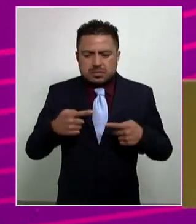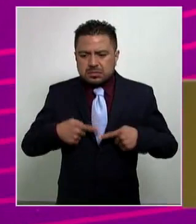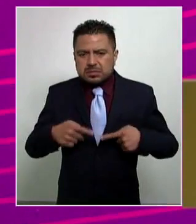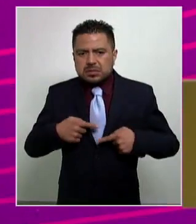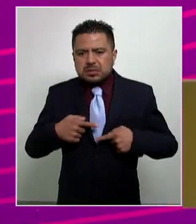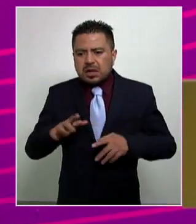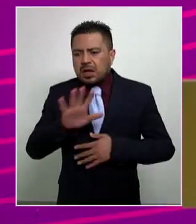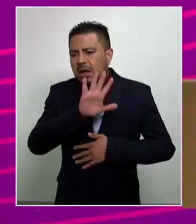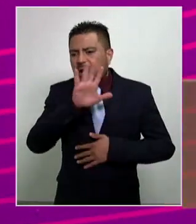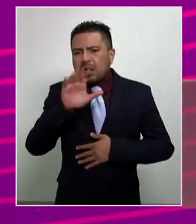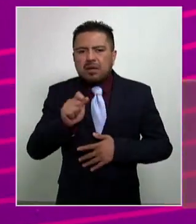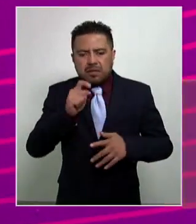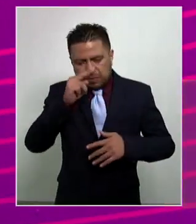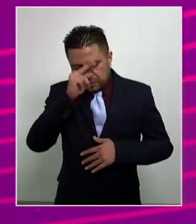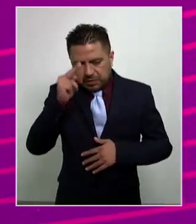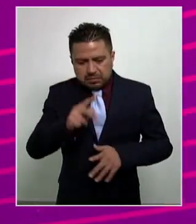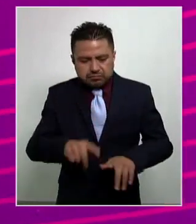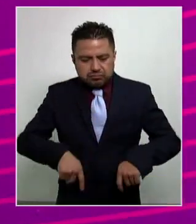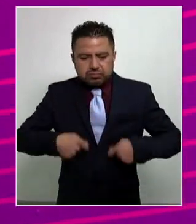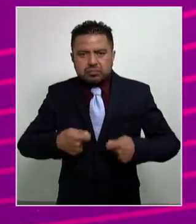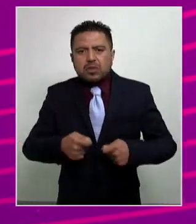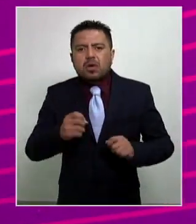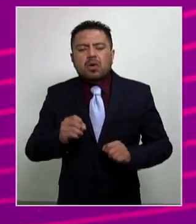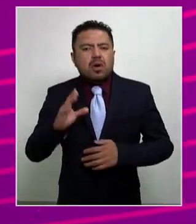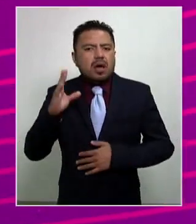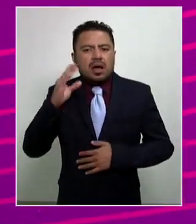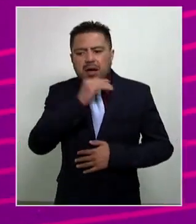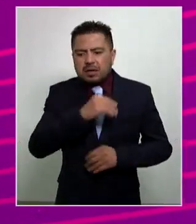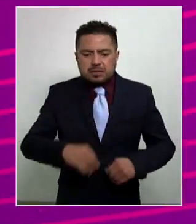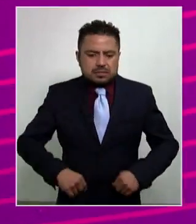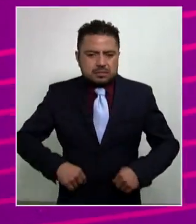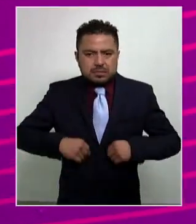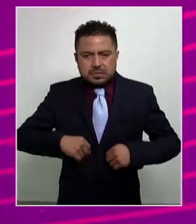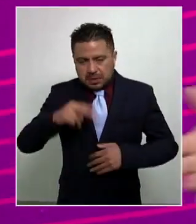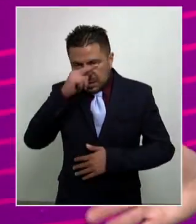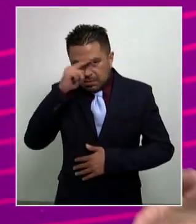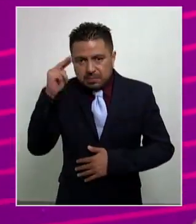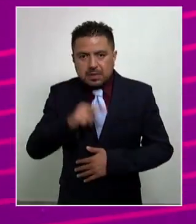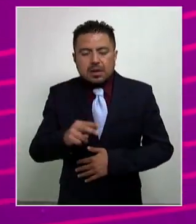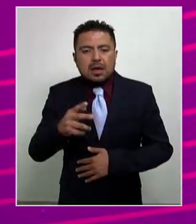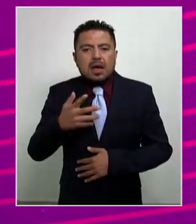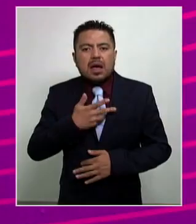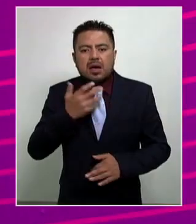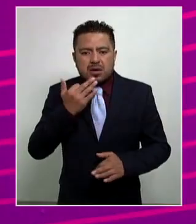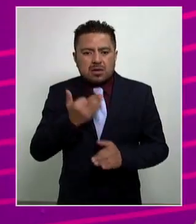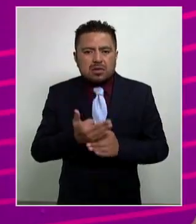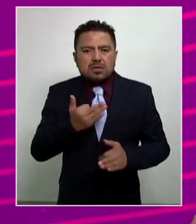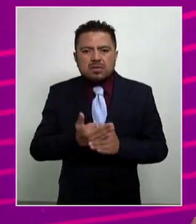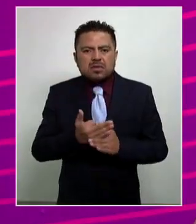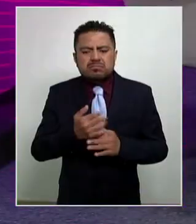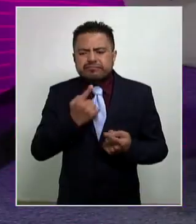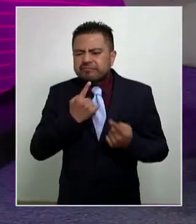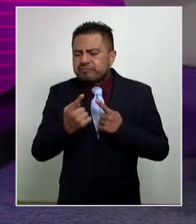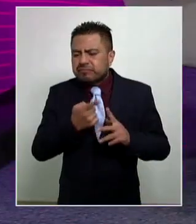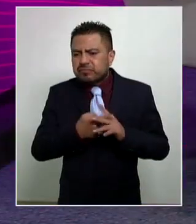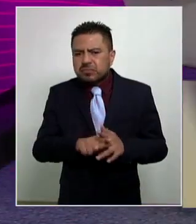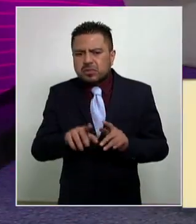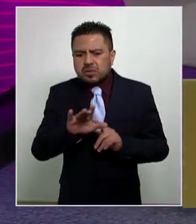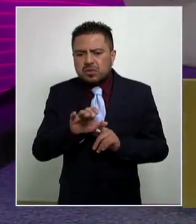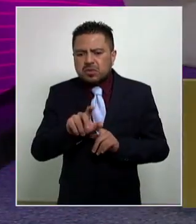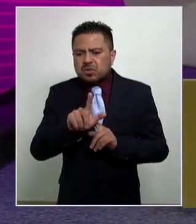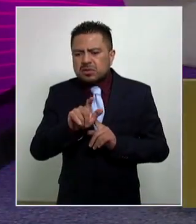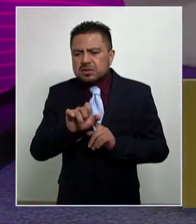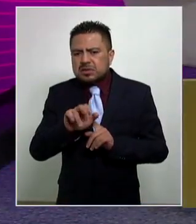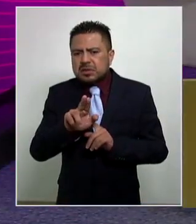personas afromexicanas, afrodescendientes o africanas que viven en México. Y estábamos por conversar con Kulsi